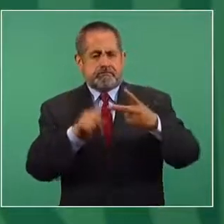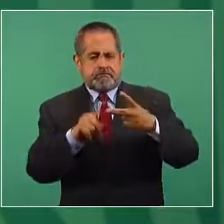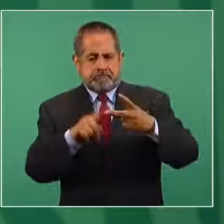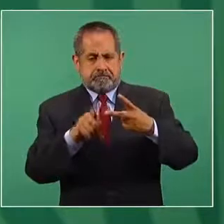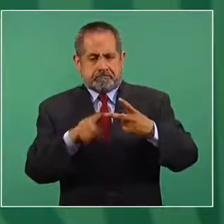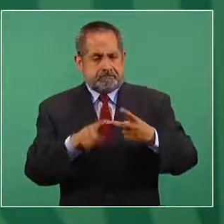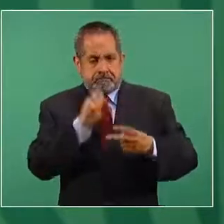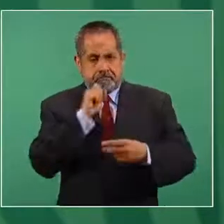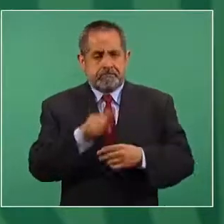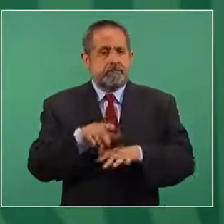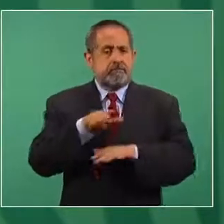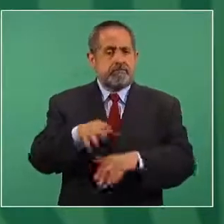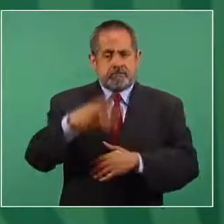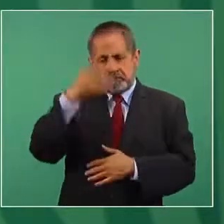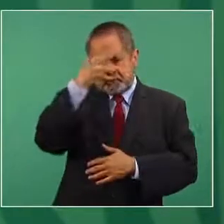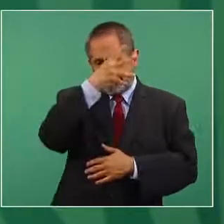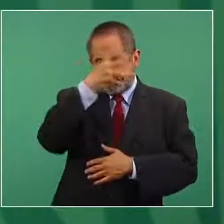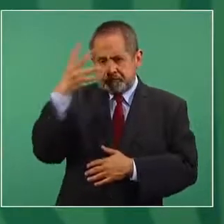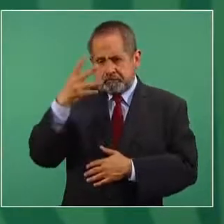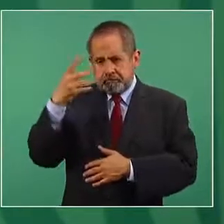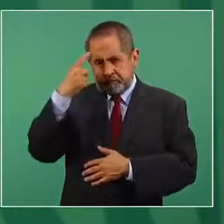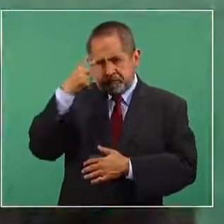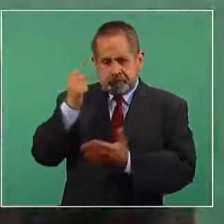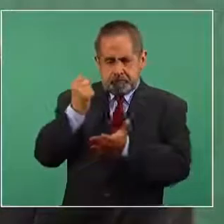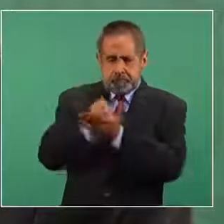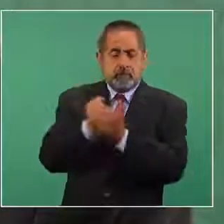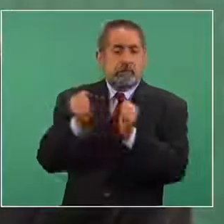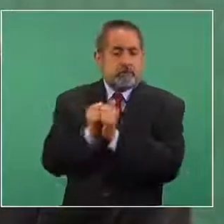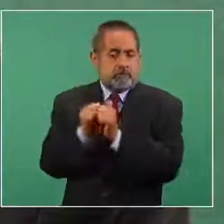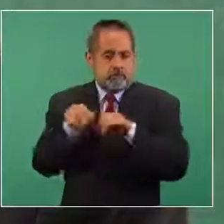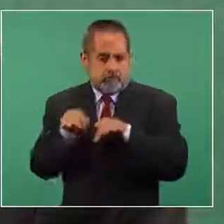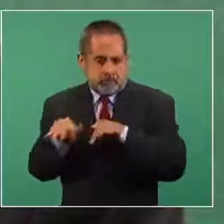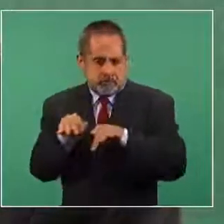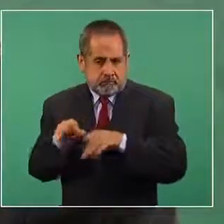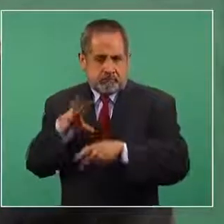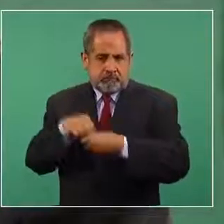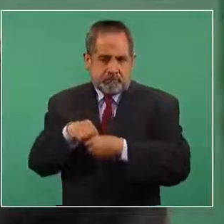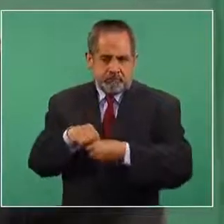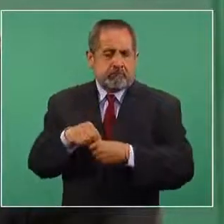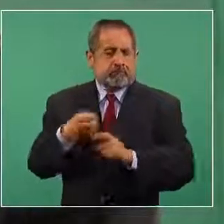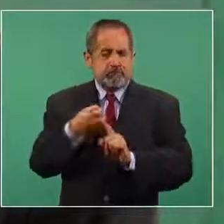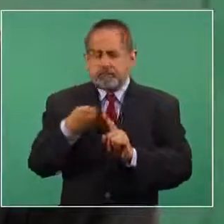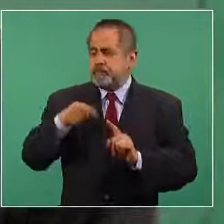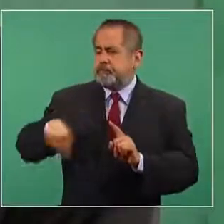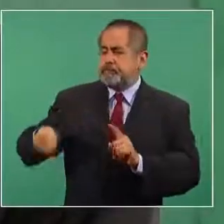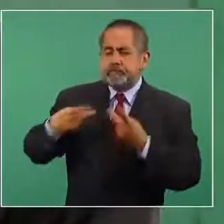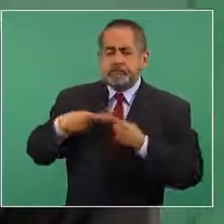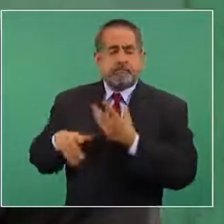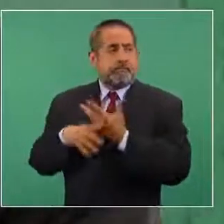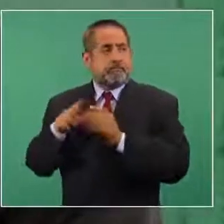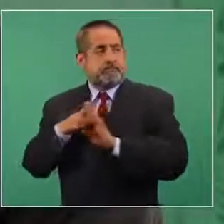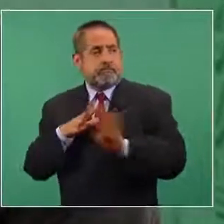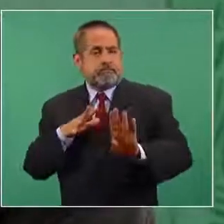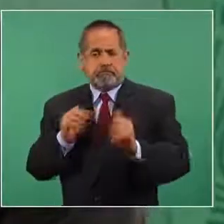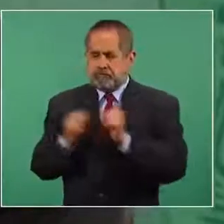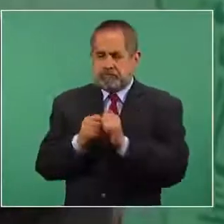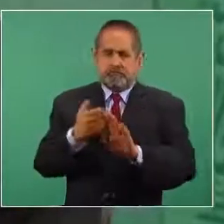las visas de trabajo, ordenar el flujo migratorio,